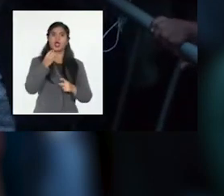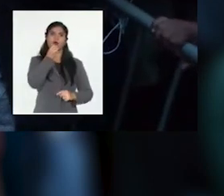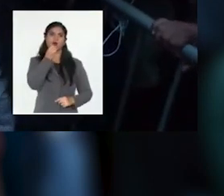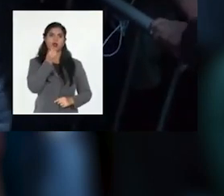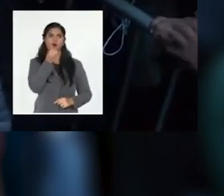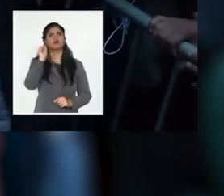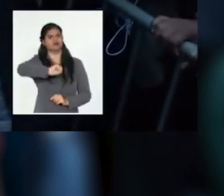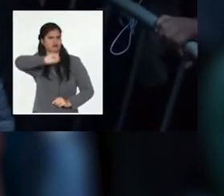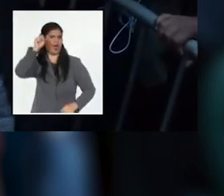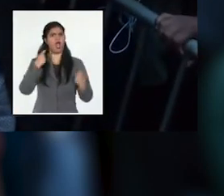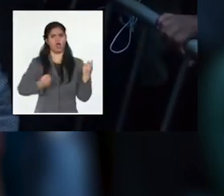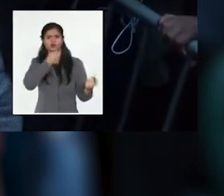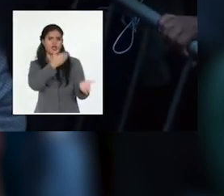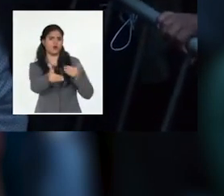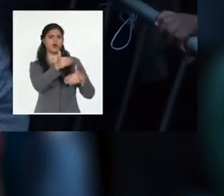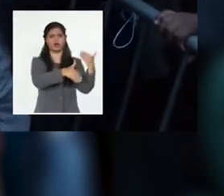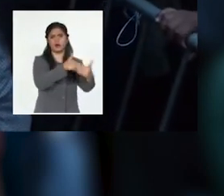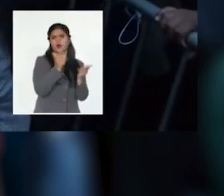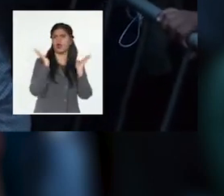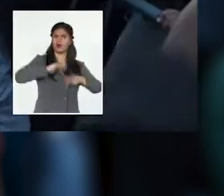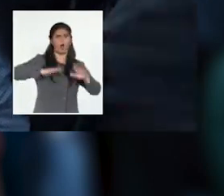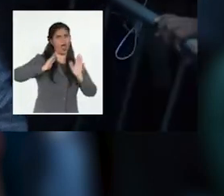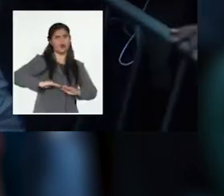posible y lo que es necesario. Gracias, Cuba.